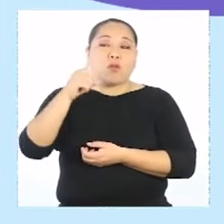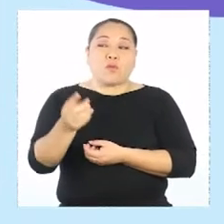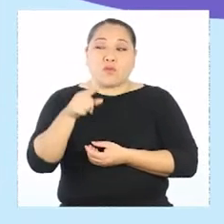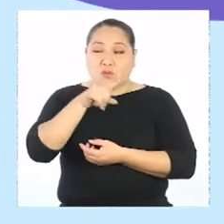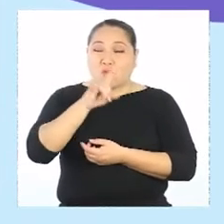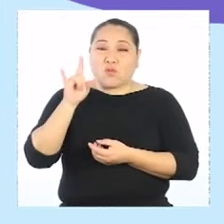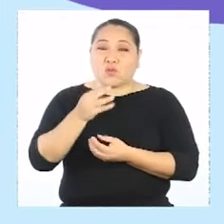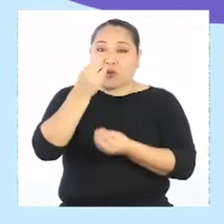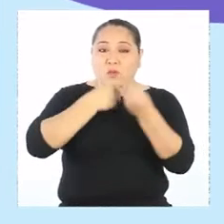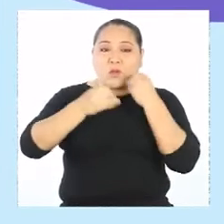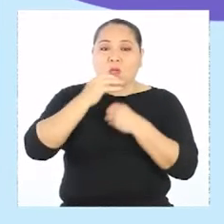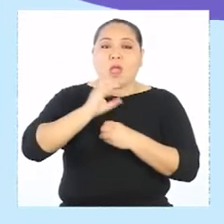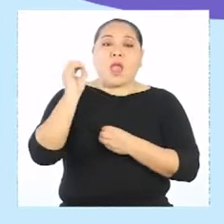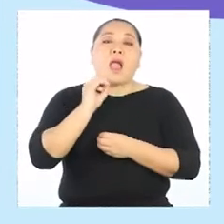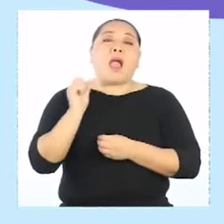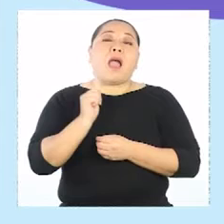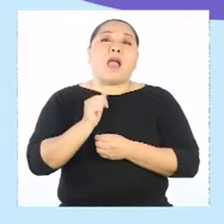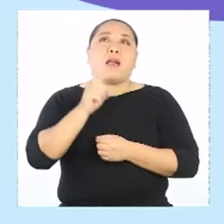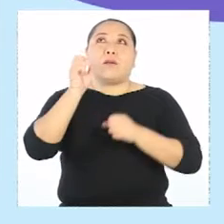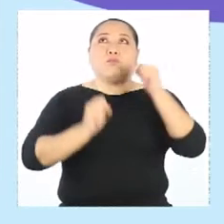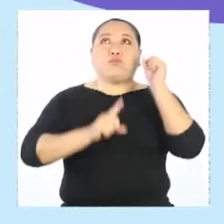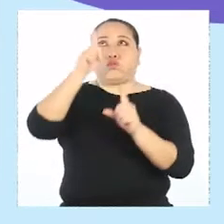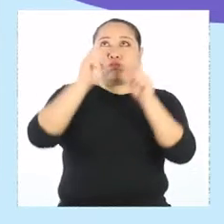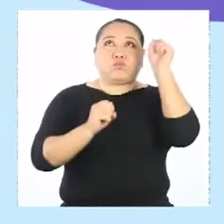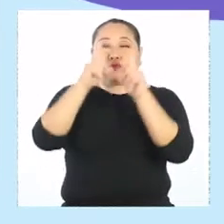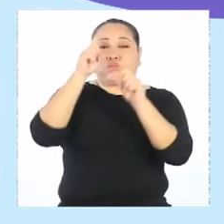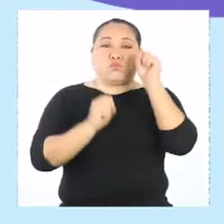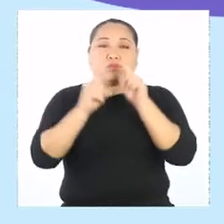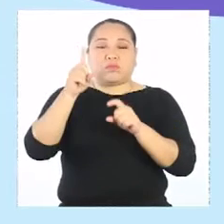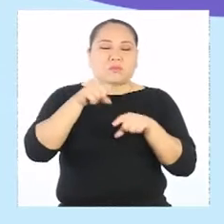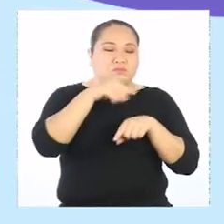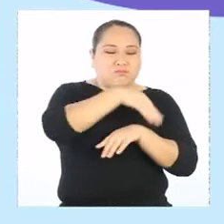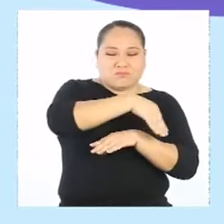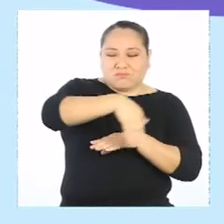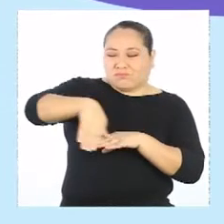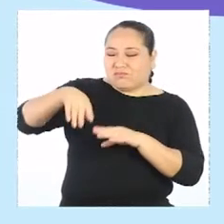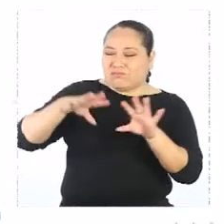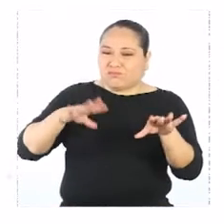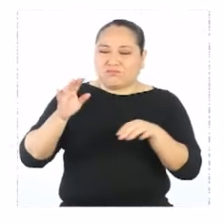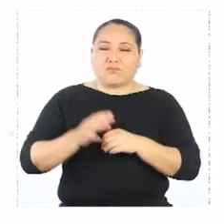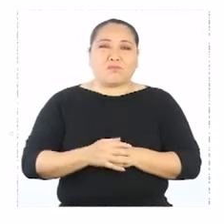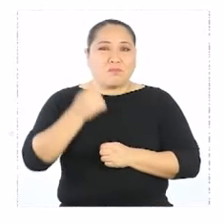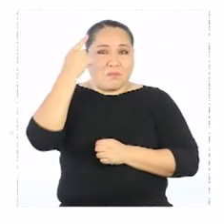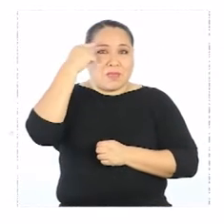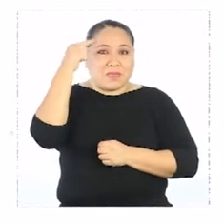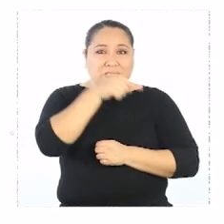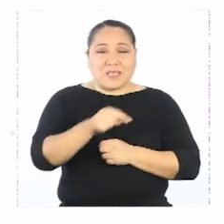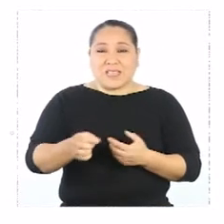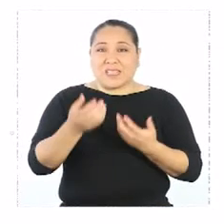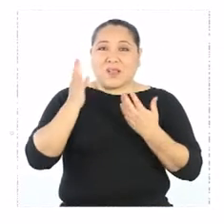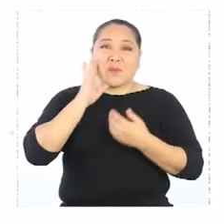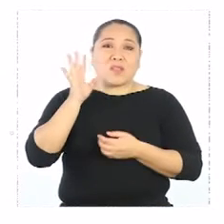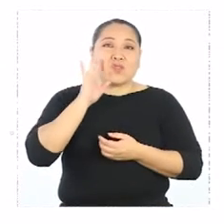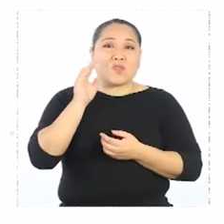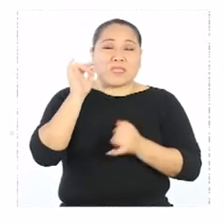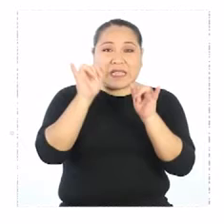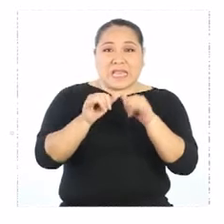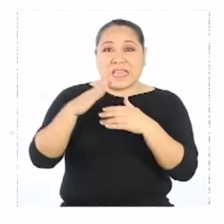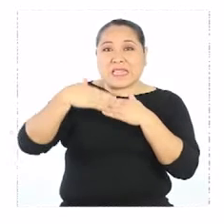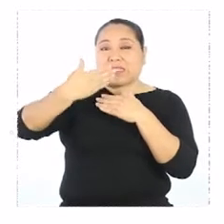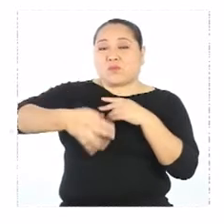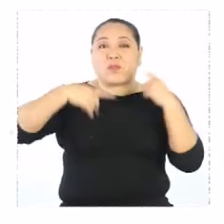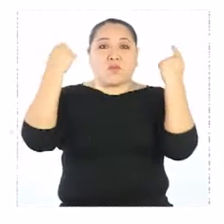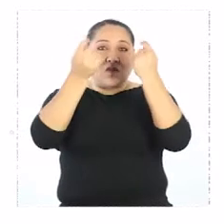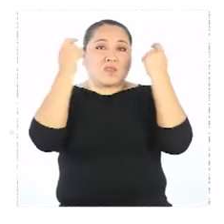alimentos. Y los famosos materiales pirotécnicos por todos lados. ¿Consideras que los residuos que se generan